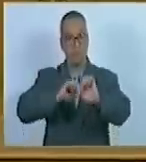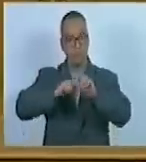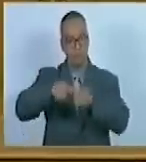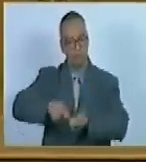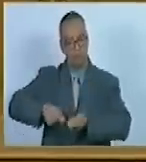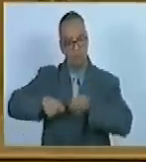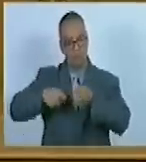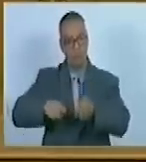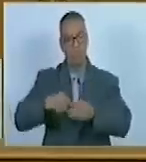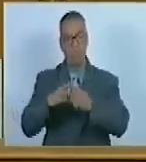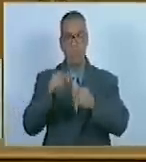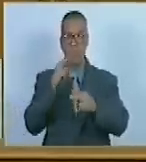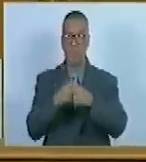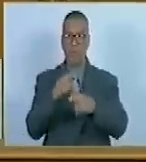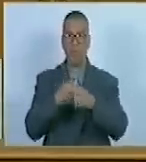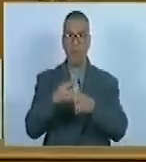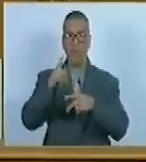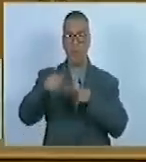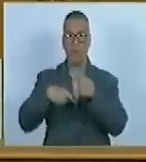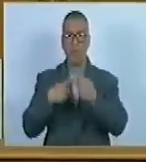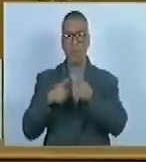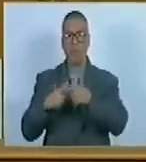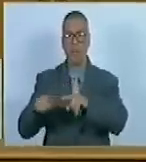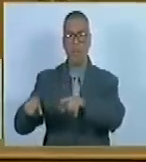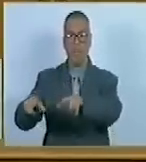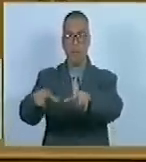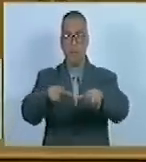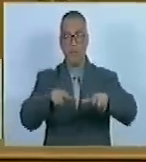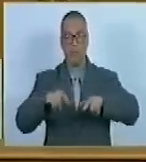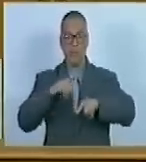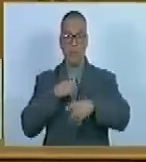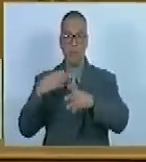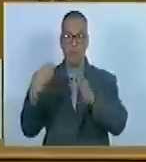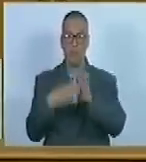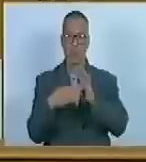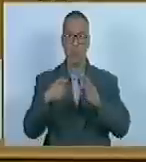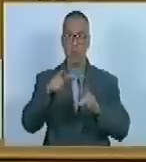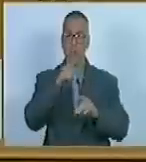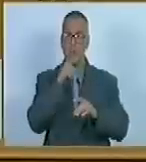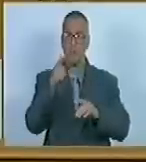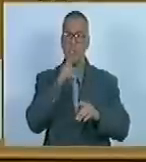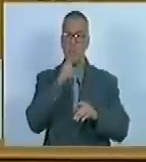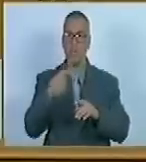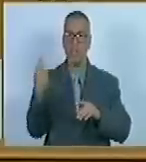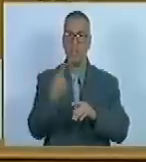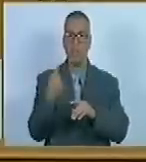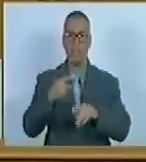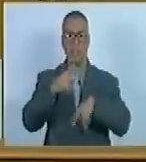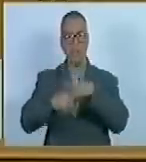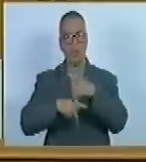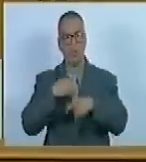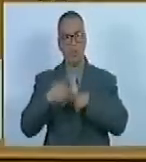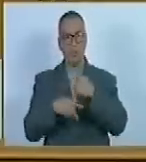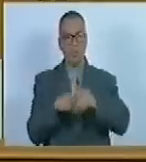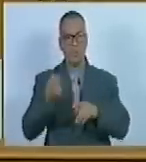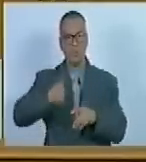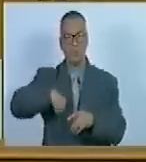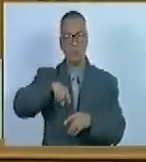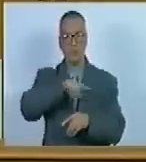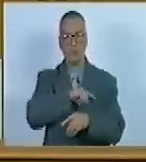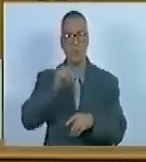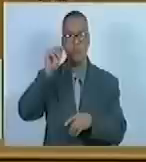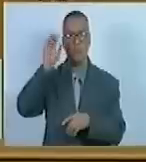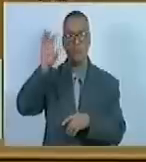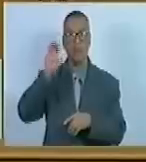amenazas de potencias foráneas que impactan negativamente en el desarrollo de nuestro